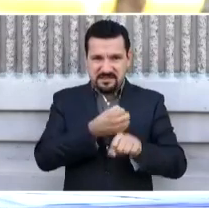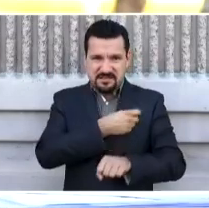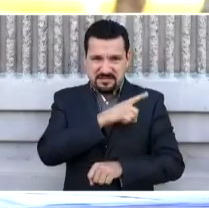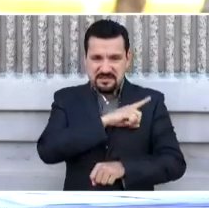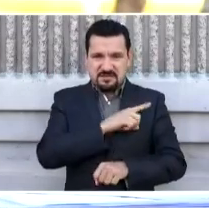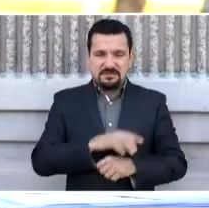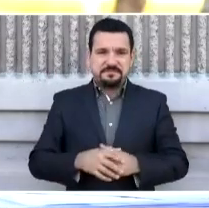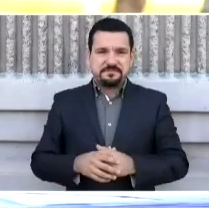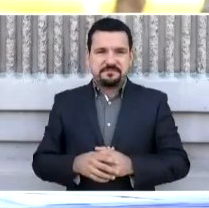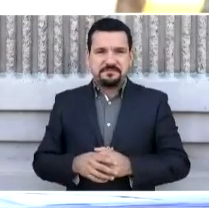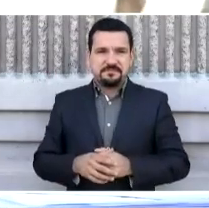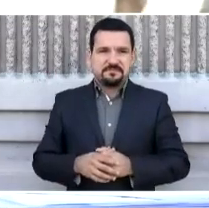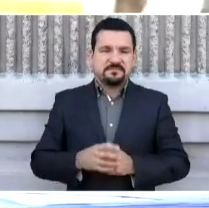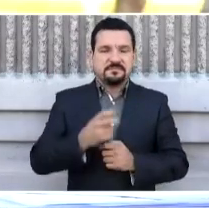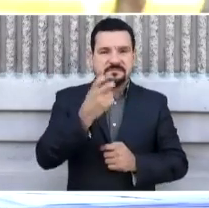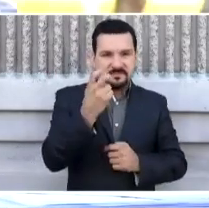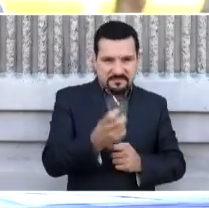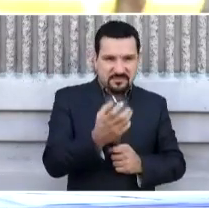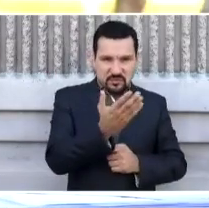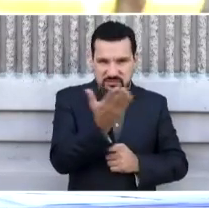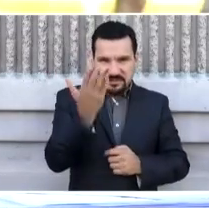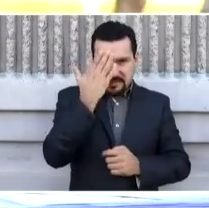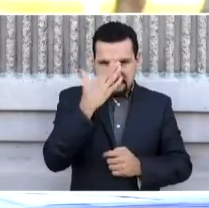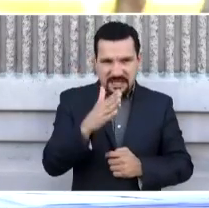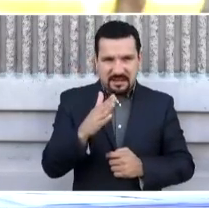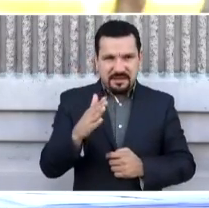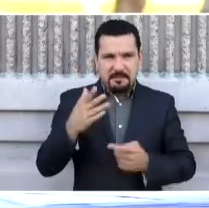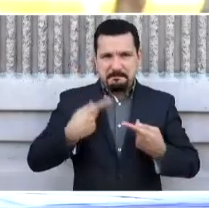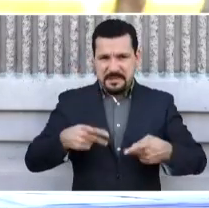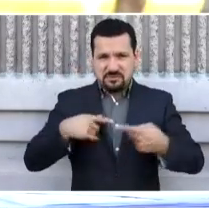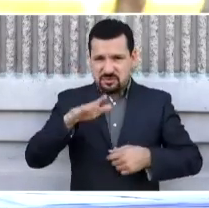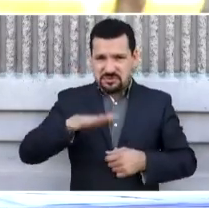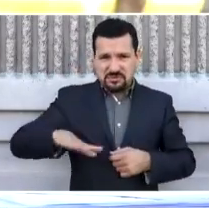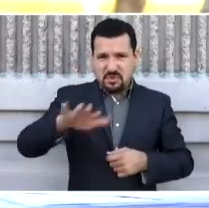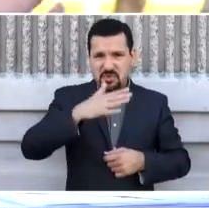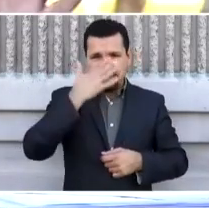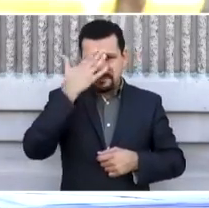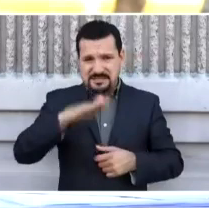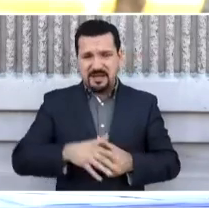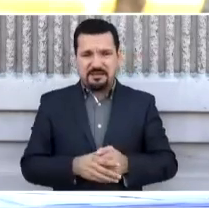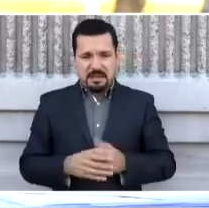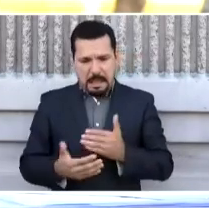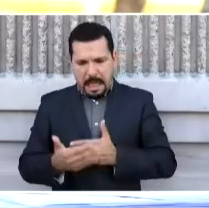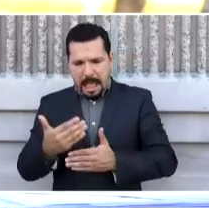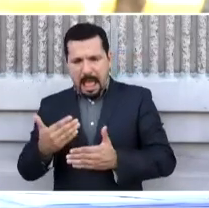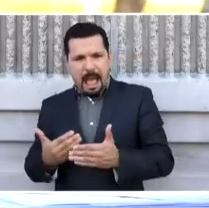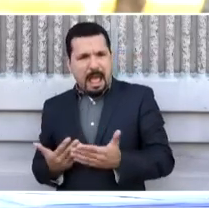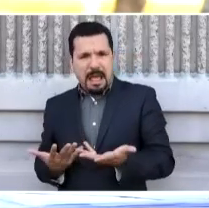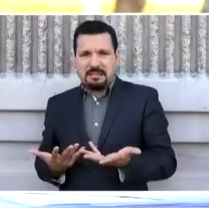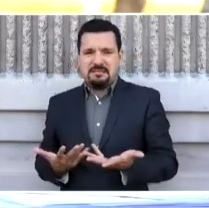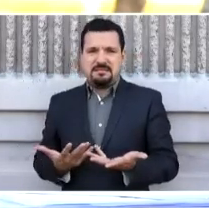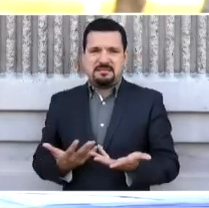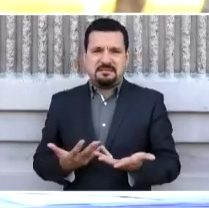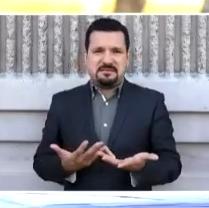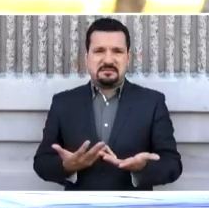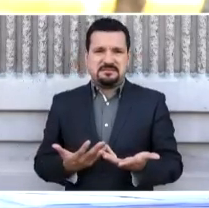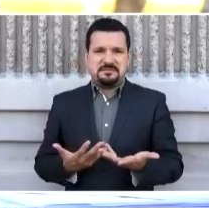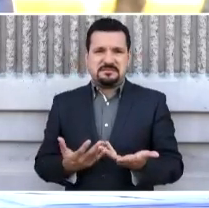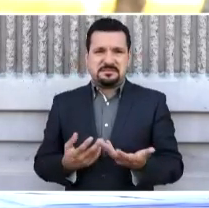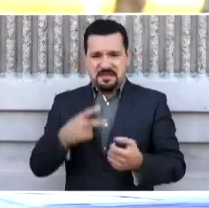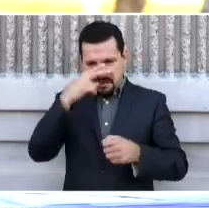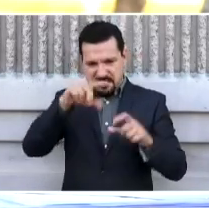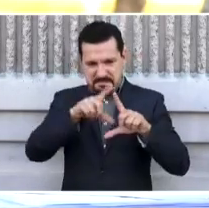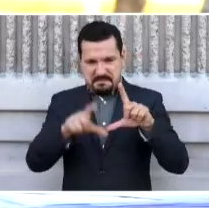Y como consecuencia de ello, ustedes saben, la sociedad sabe que desde antes, mucho antes que el